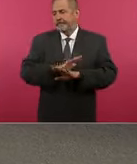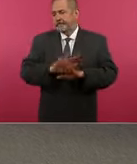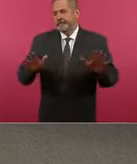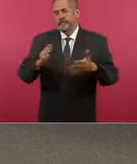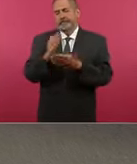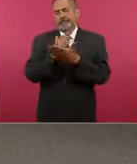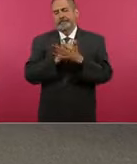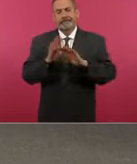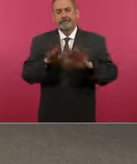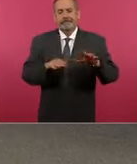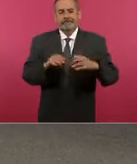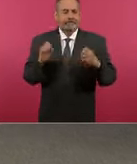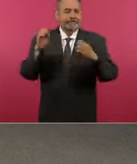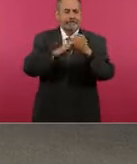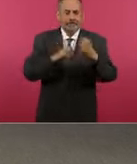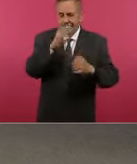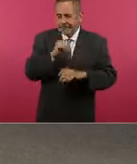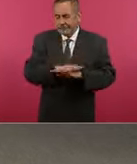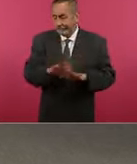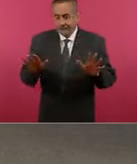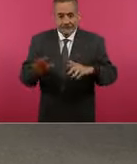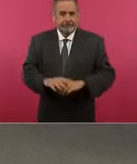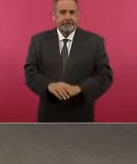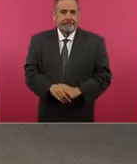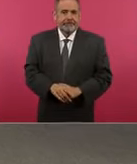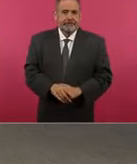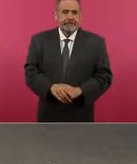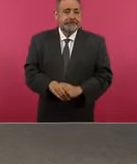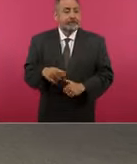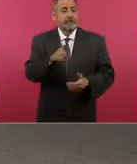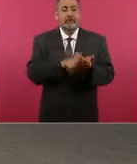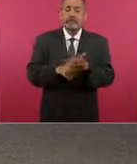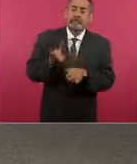Ya no se puede simular.